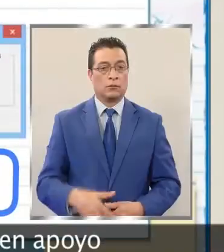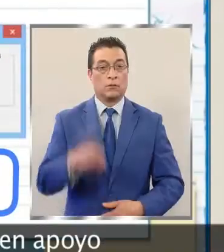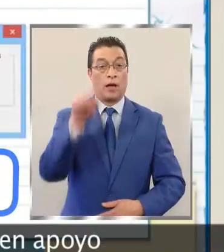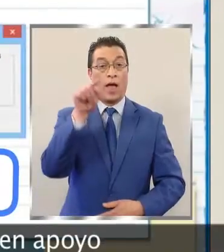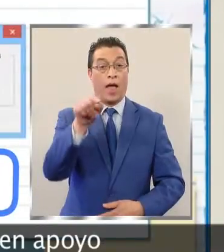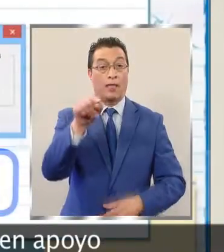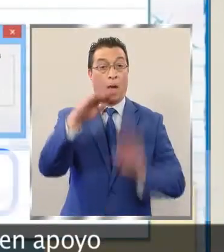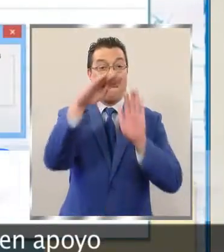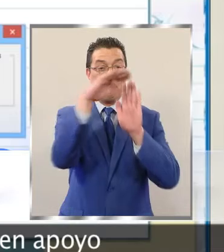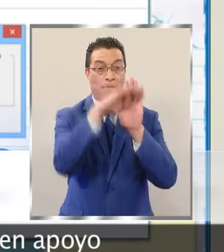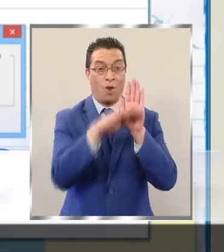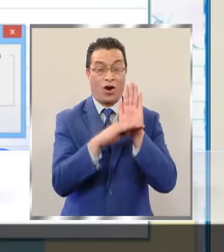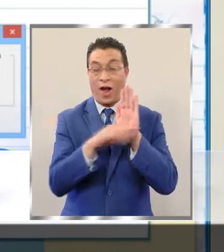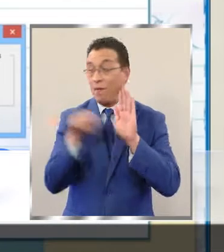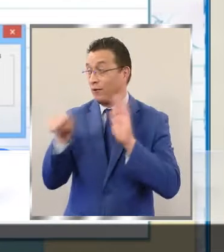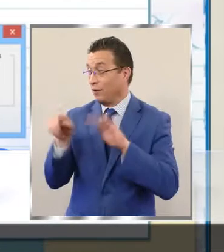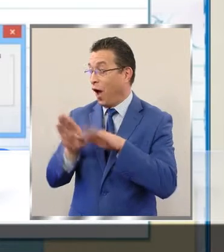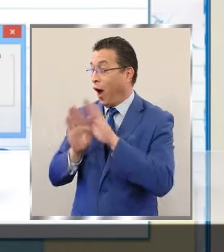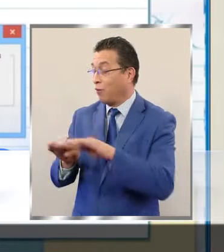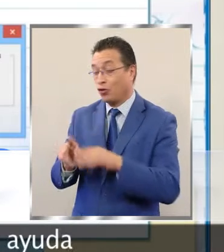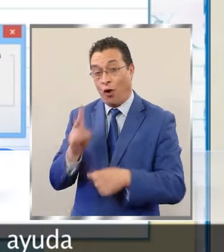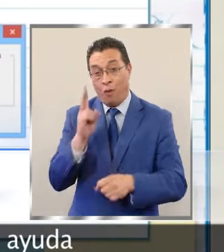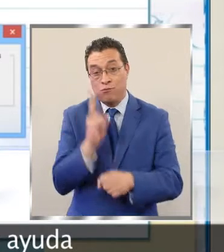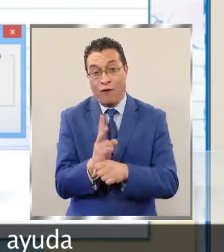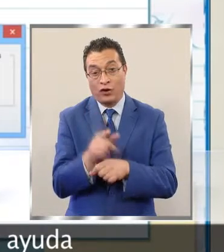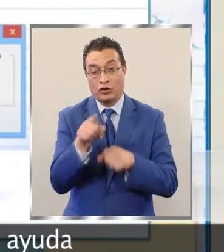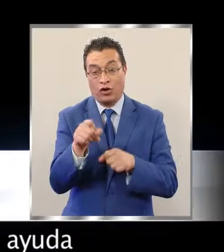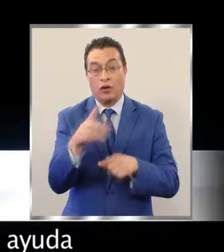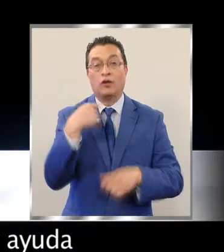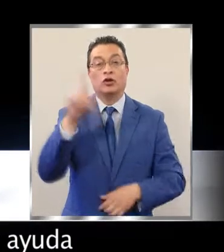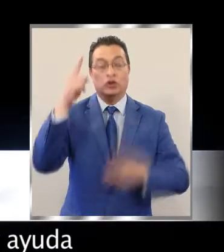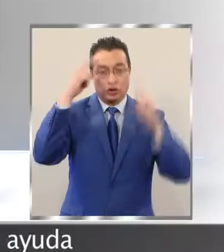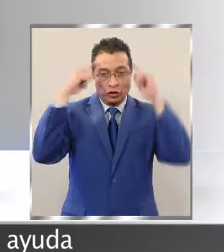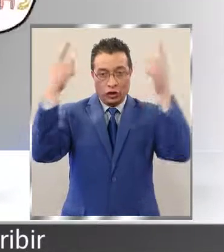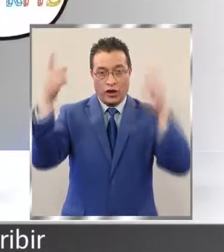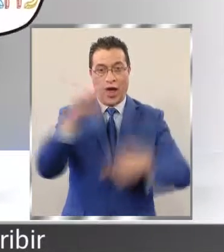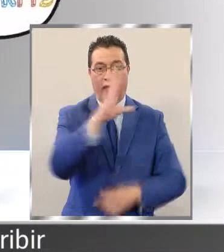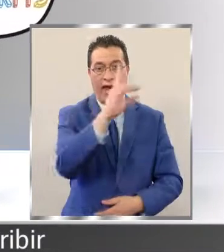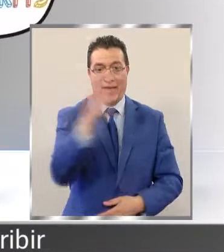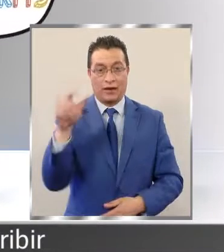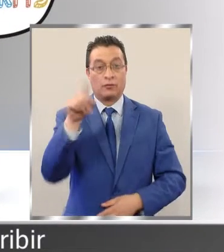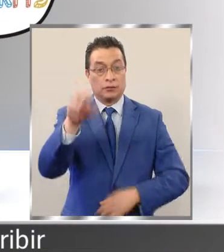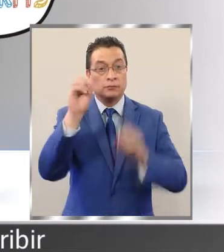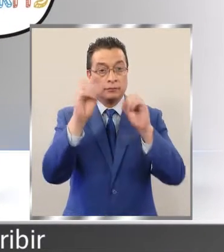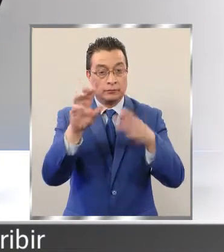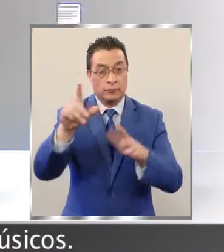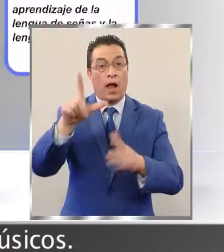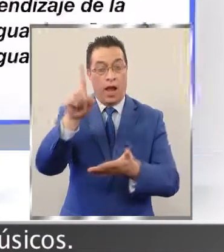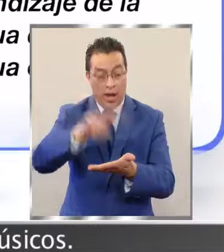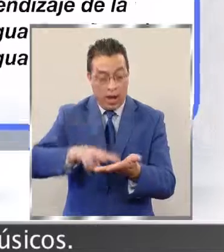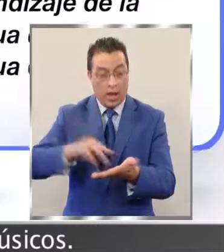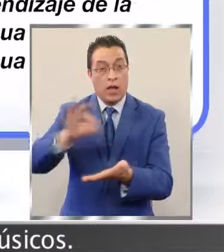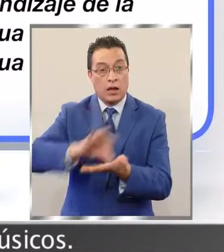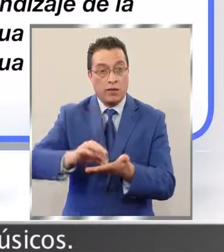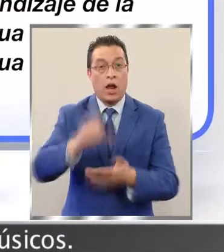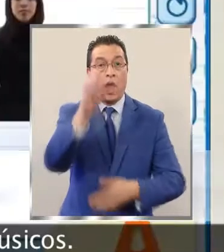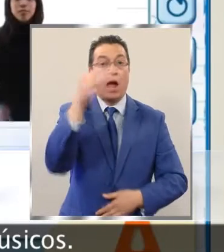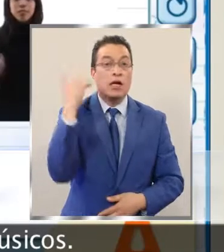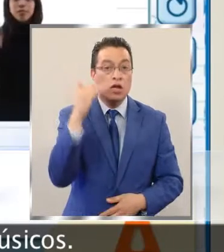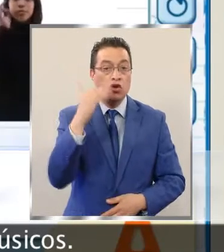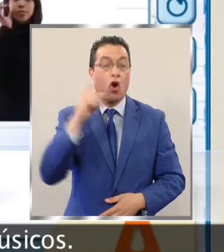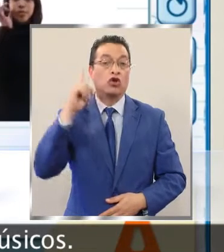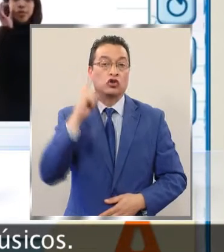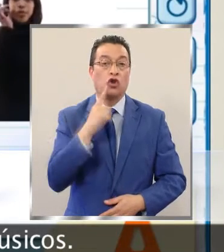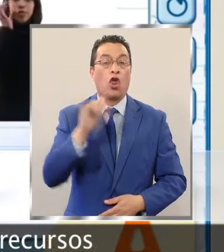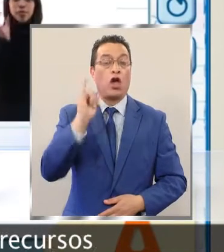Este programa fue creado en apoyo a los profesores. Se llama Sueña Letras y ayuda a enseñar a leer y a escribir a niños sordos